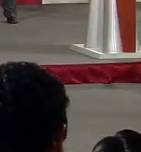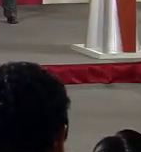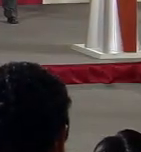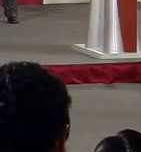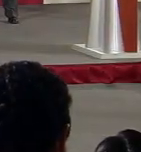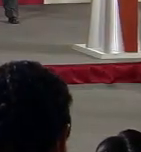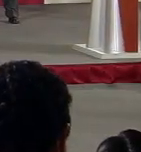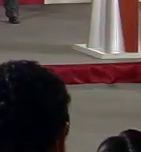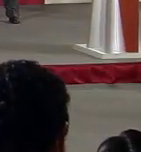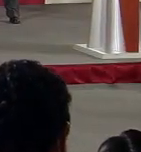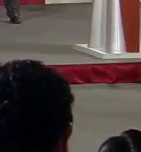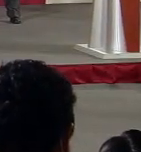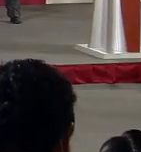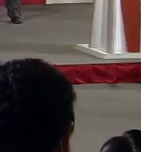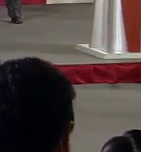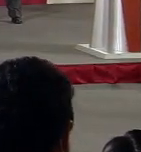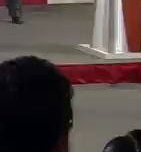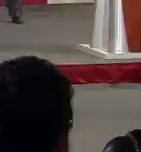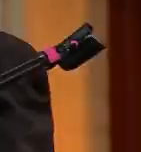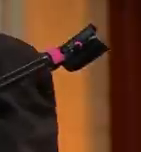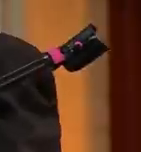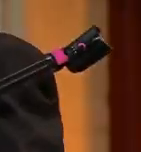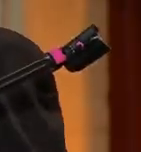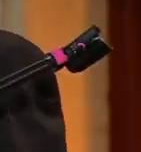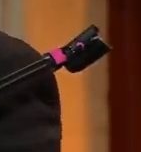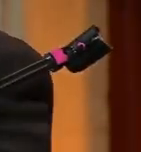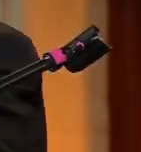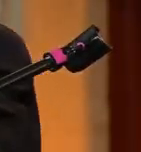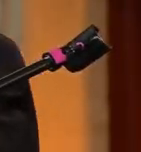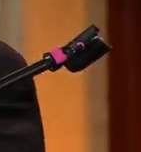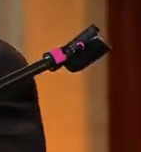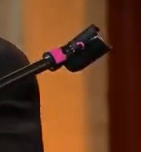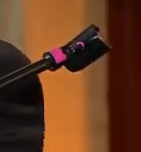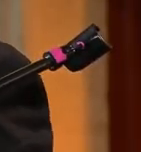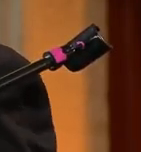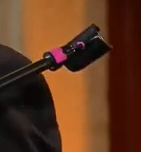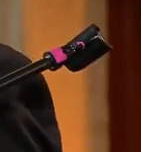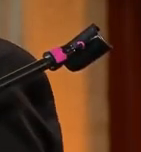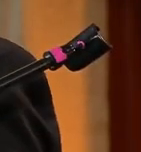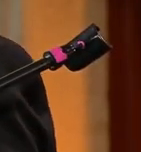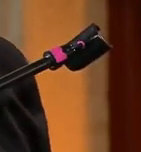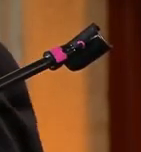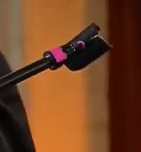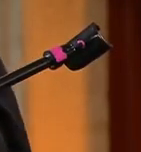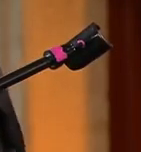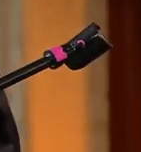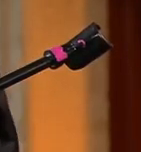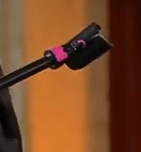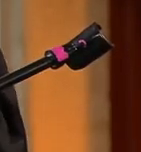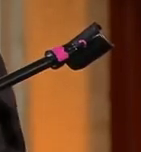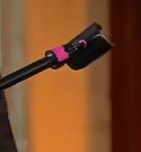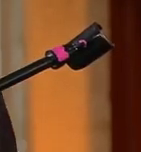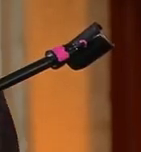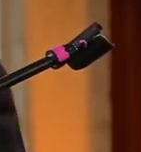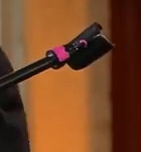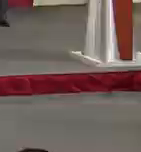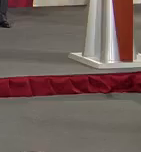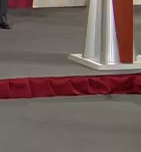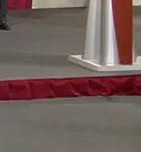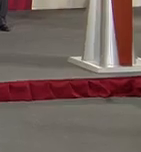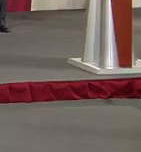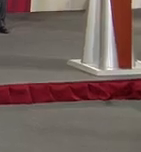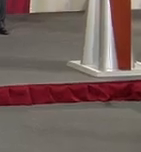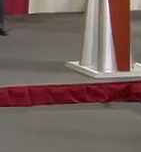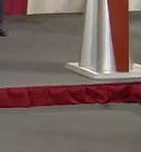mar delineando la idealidad de tu existir, juntar suspiro